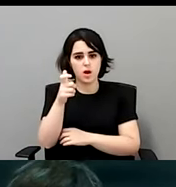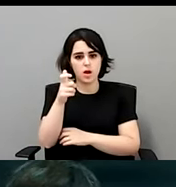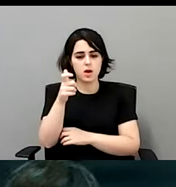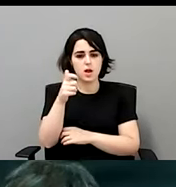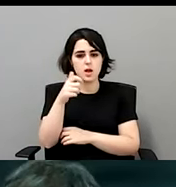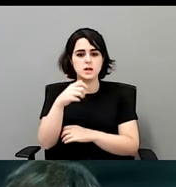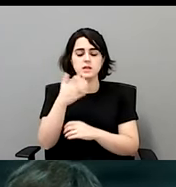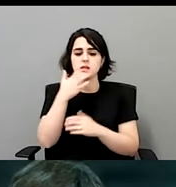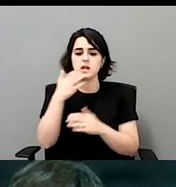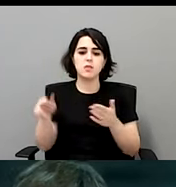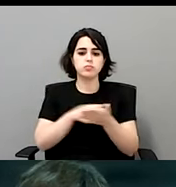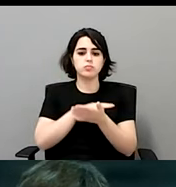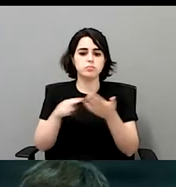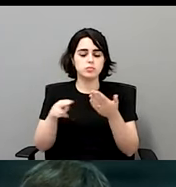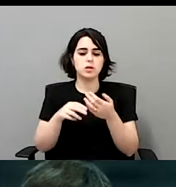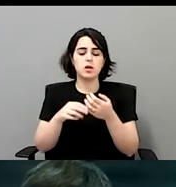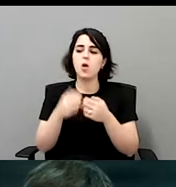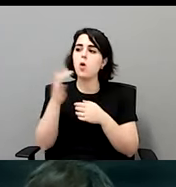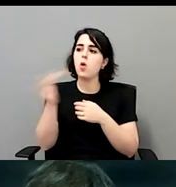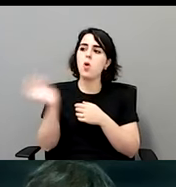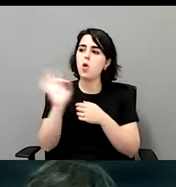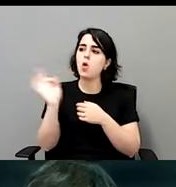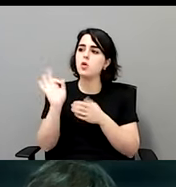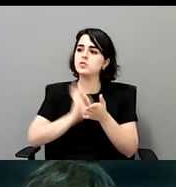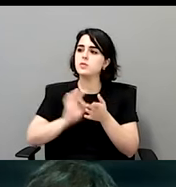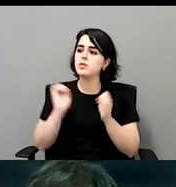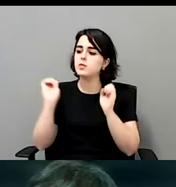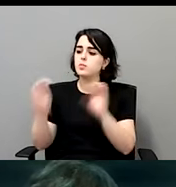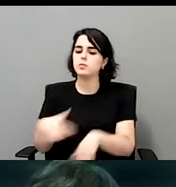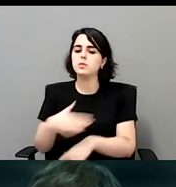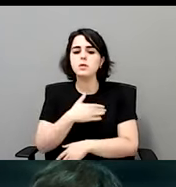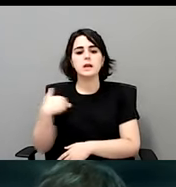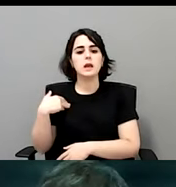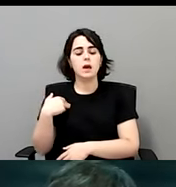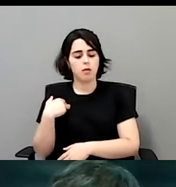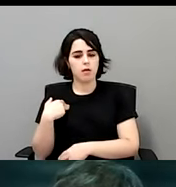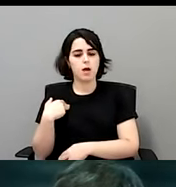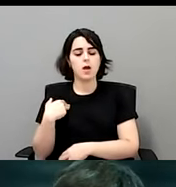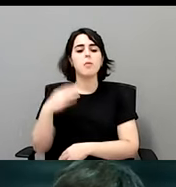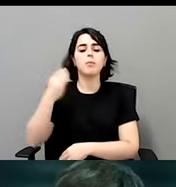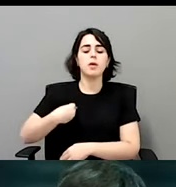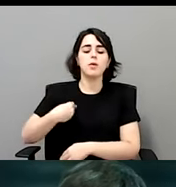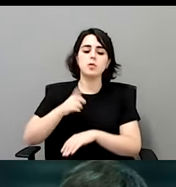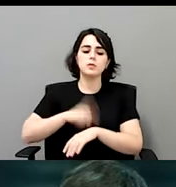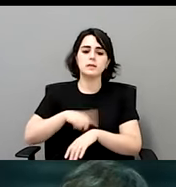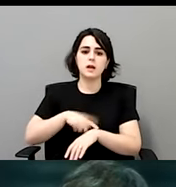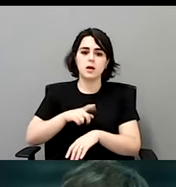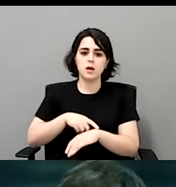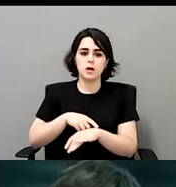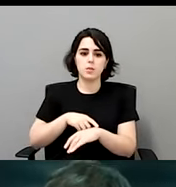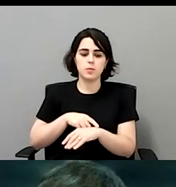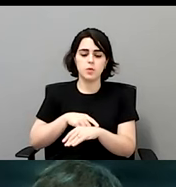quiere dejar de prestar servicio. Al igual, con cuánto tiempo voy a disponer